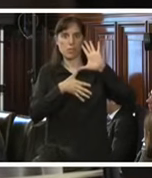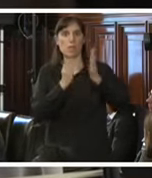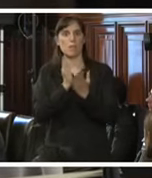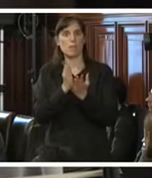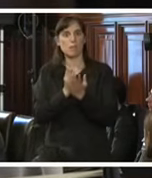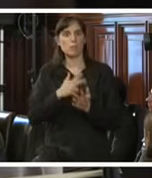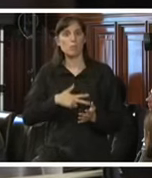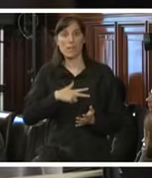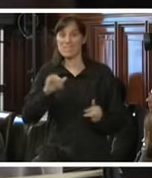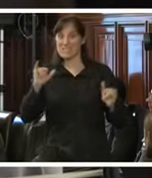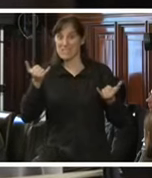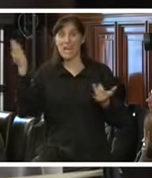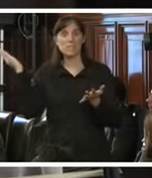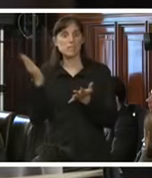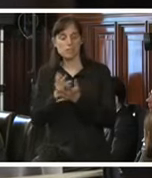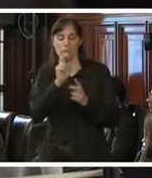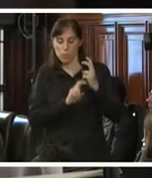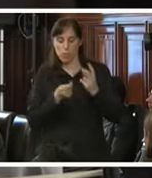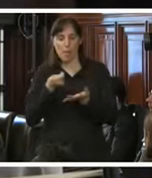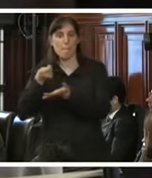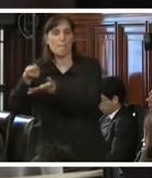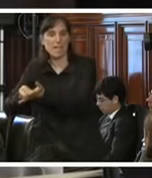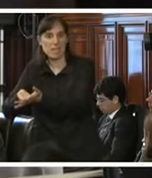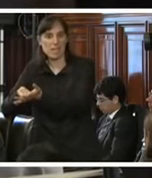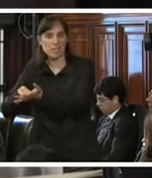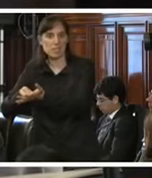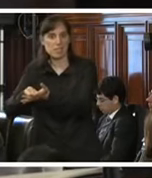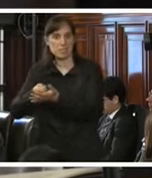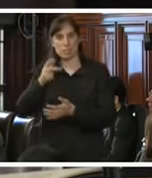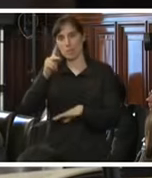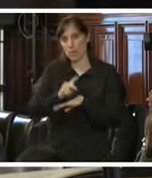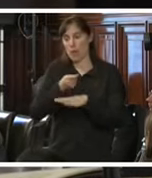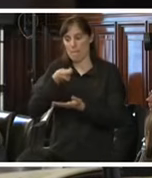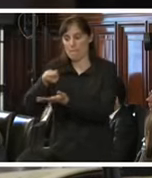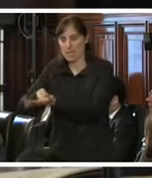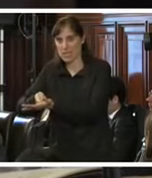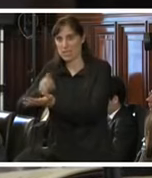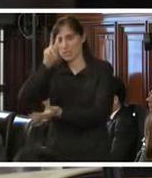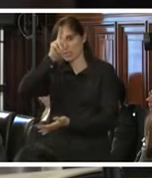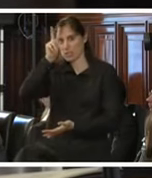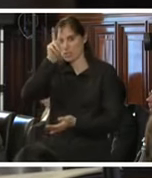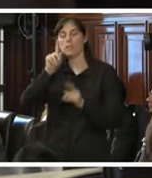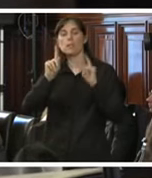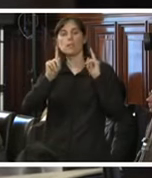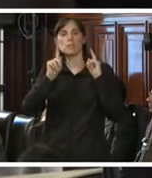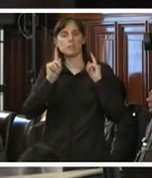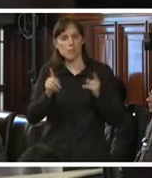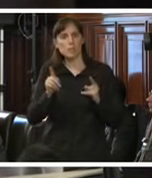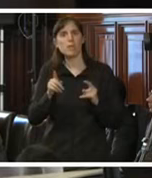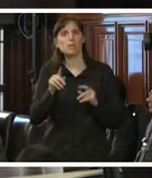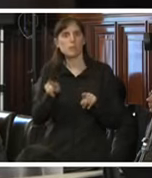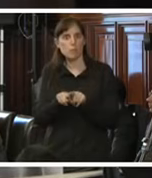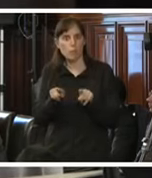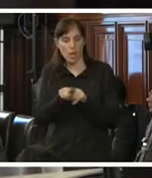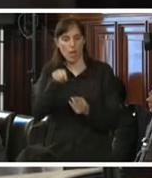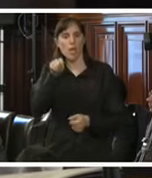no solamente traen medidas reparativas para los casos concretos, sino que también dotan al marco jurídico un desarrollo jurisprudencial